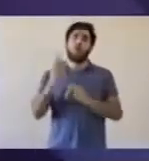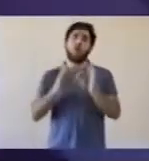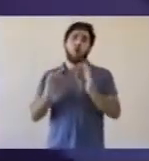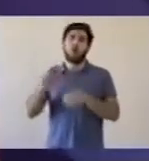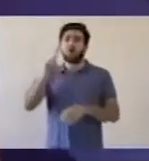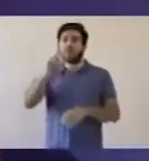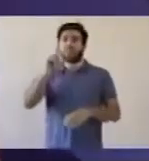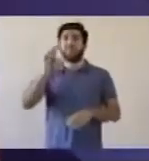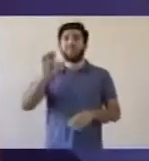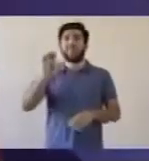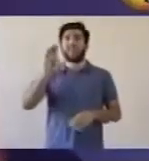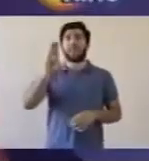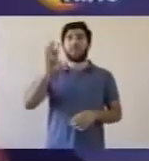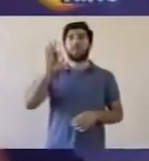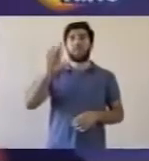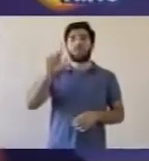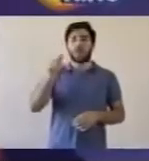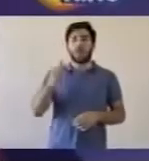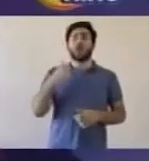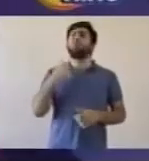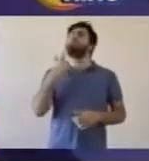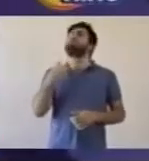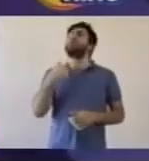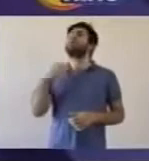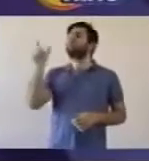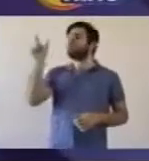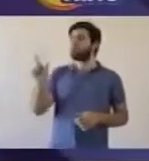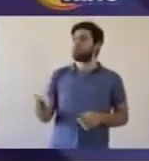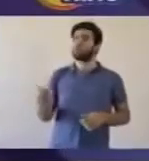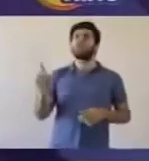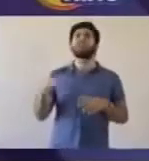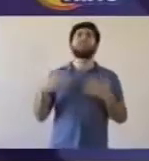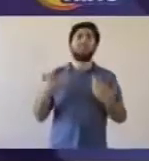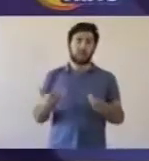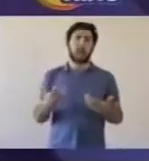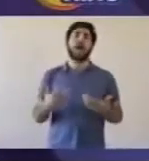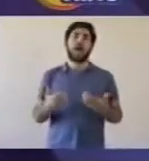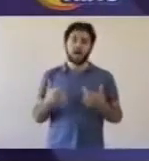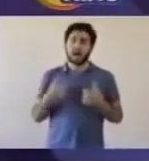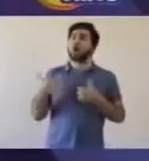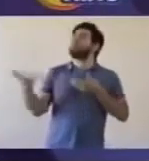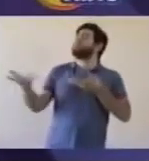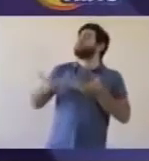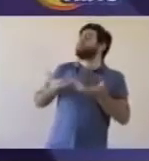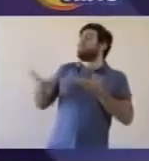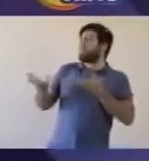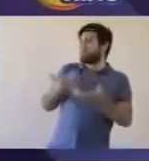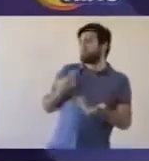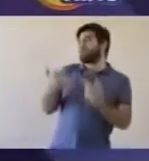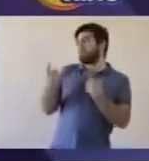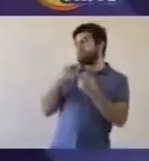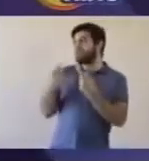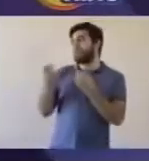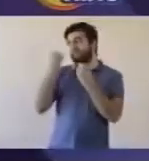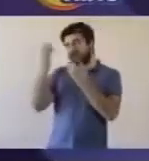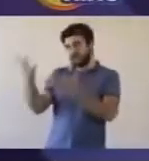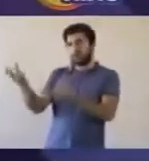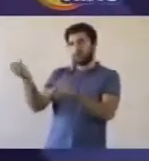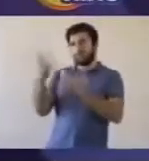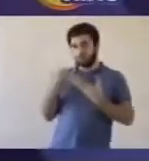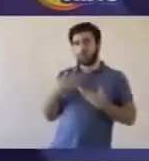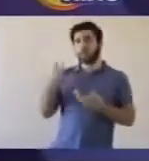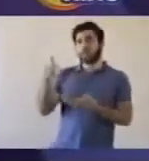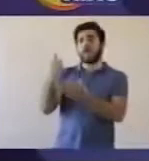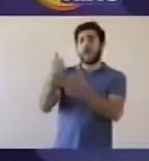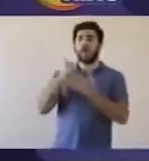Débora podemos ver qué es lo que más me ha gustado de ti en esta cuarentena. Y entonces yo ya le digo, ¿verdad?